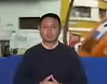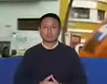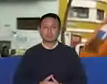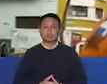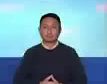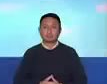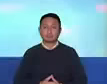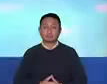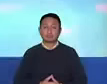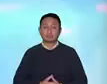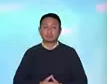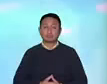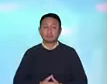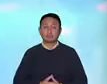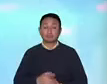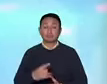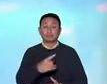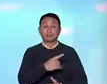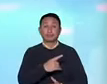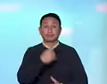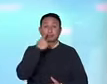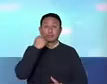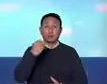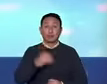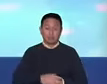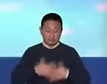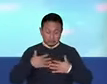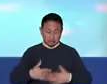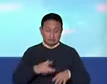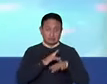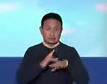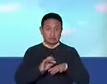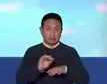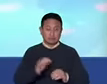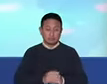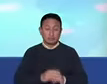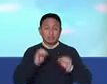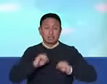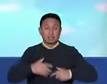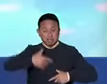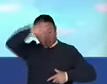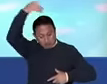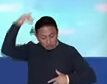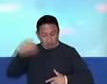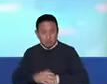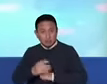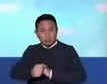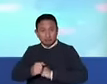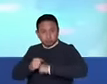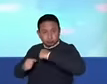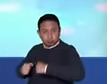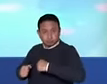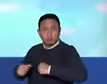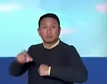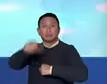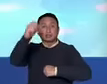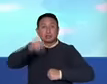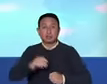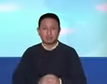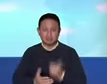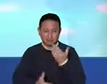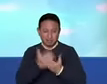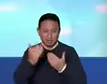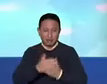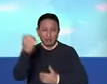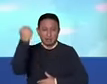diferencias, de grescas. La peor parte la llevó el hombre que tenía el torso desnudo, quien se sacó la camiseta para defenderse, pero el rival, al parecer más hábil